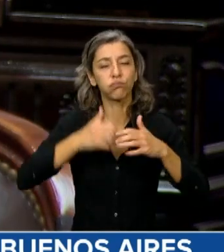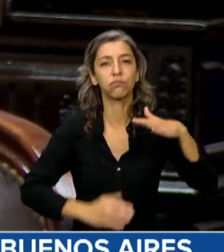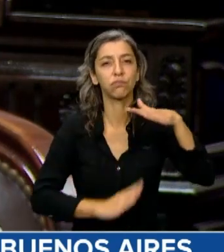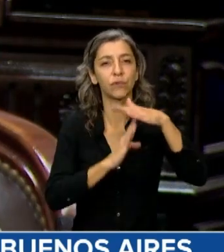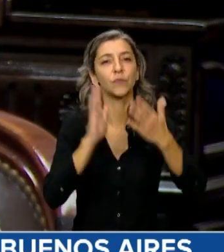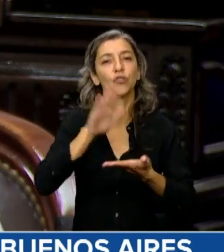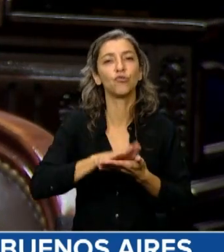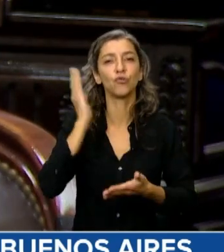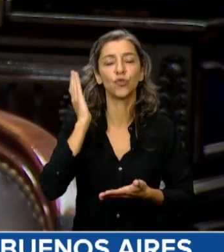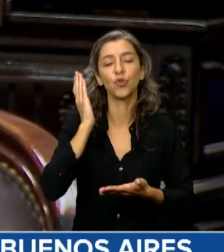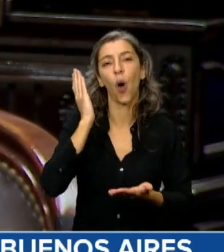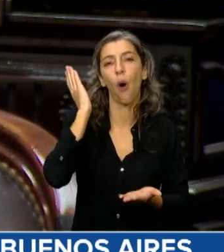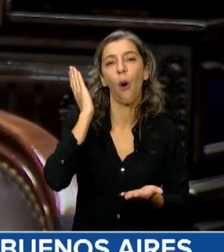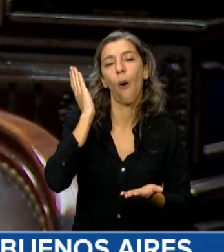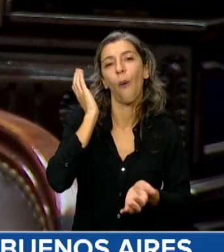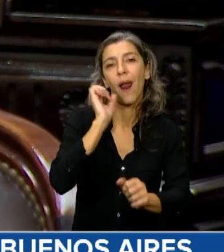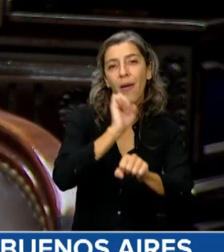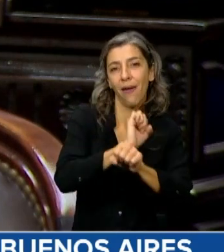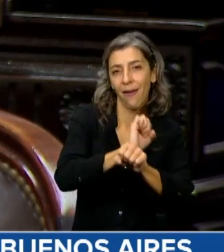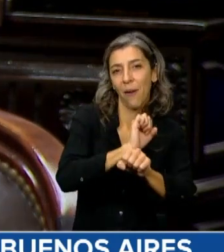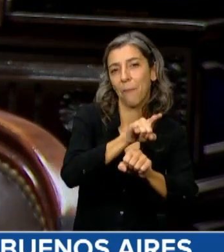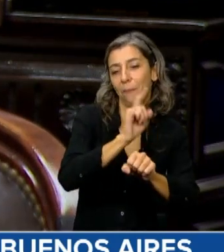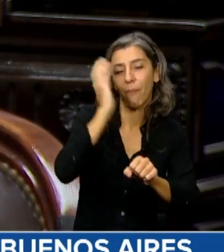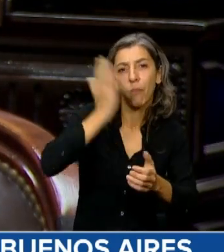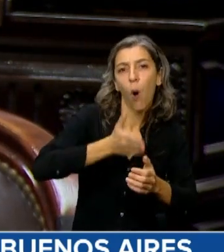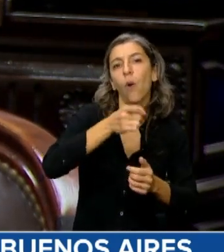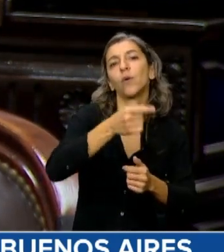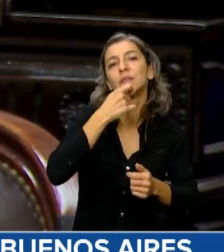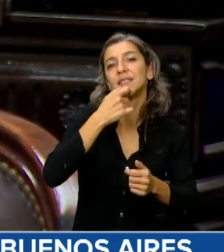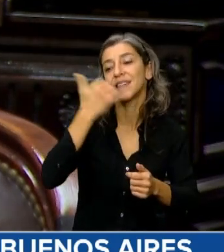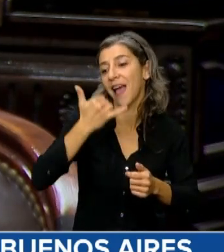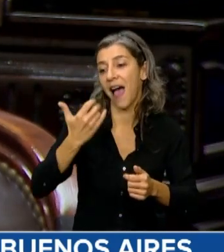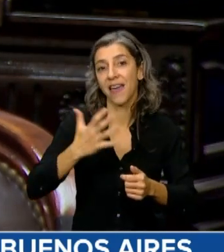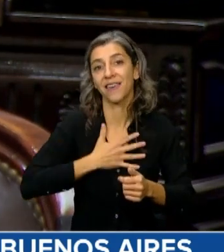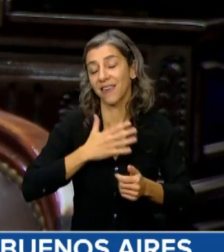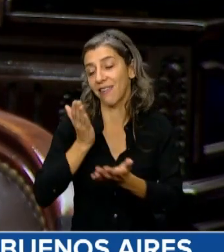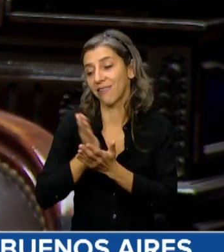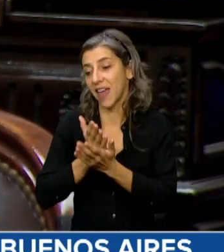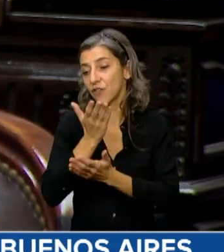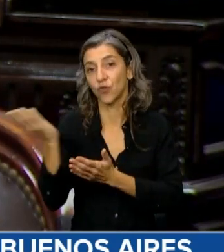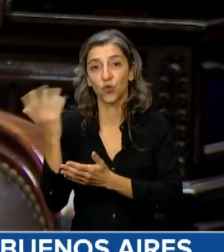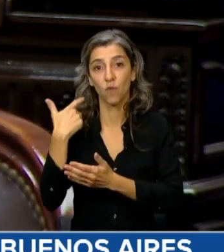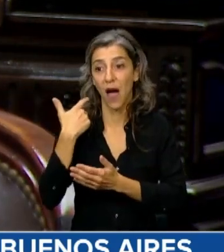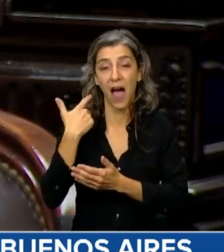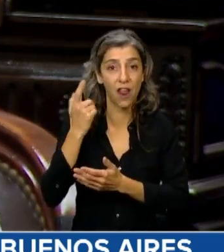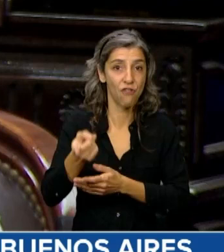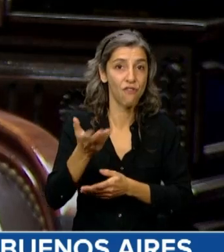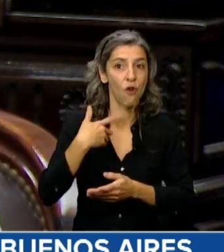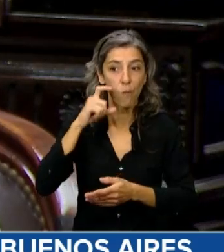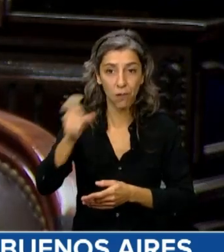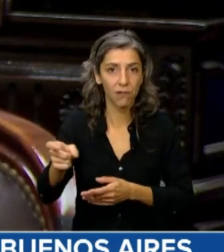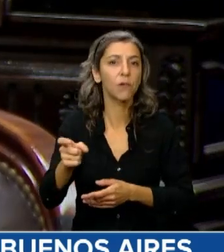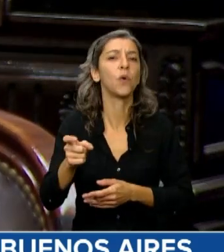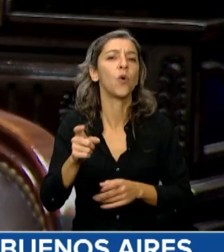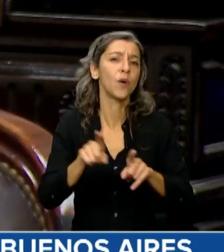los crímenes que cometían en las violaciones a los derechos humanos de los criminales de guerra. Es